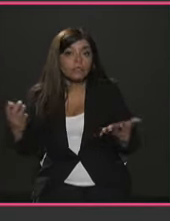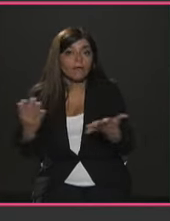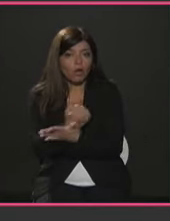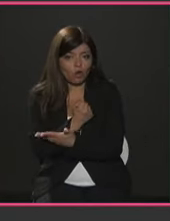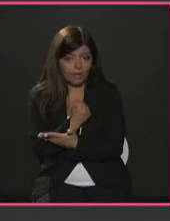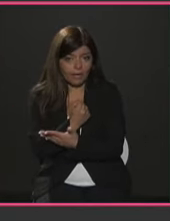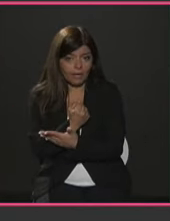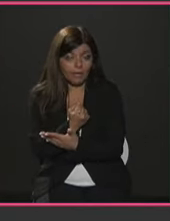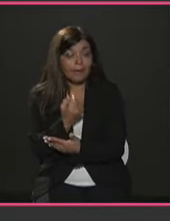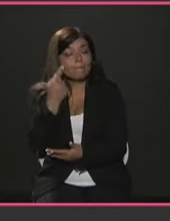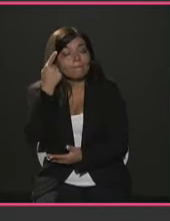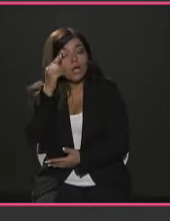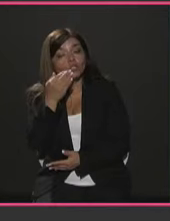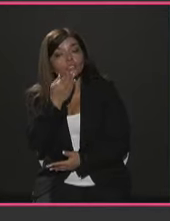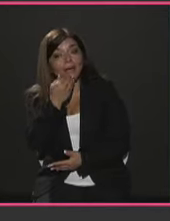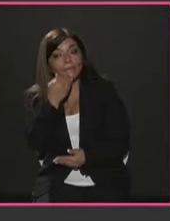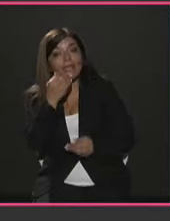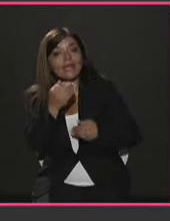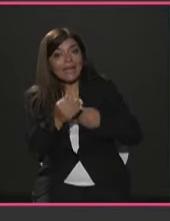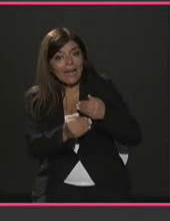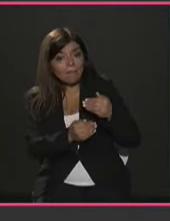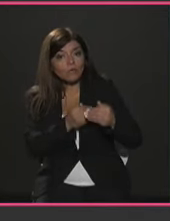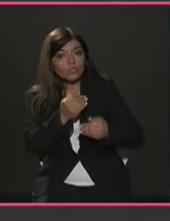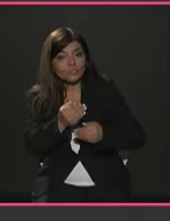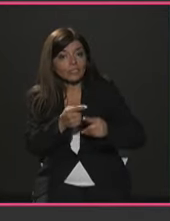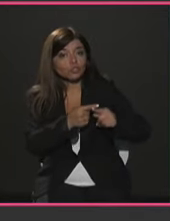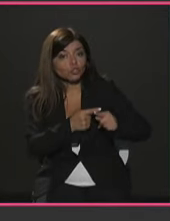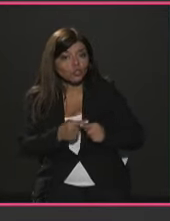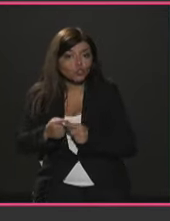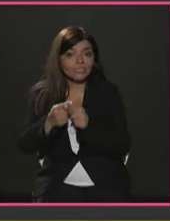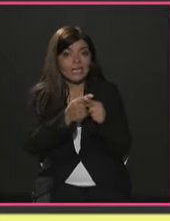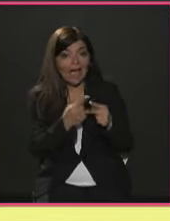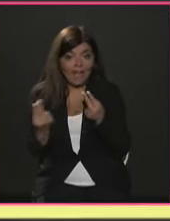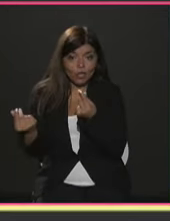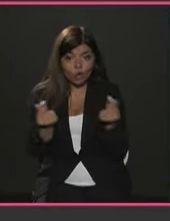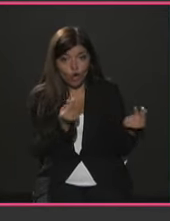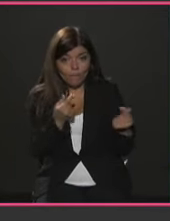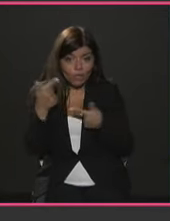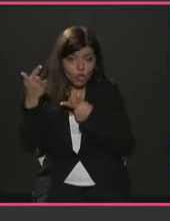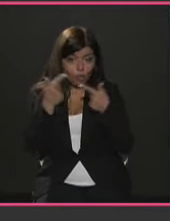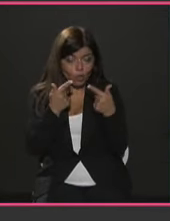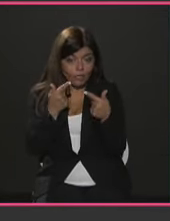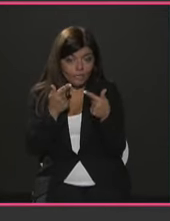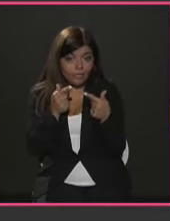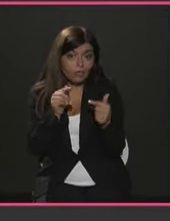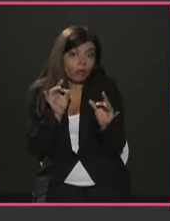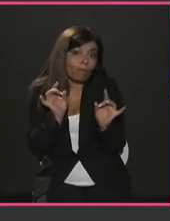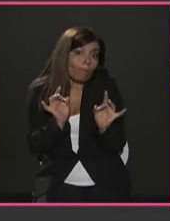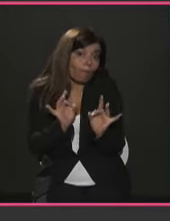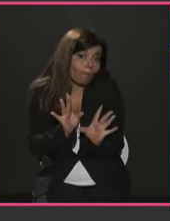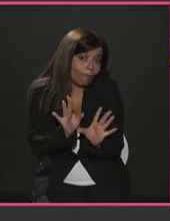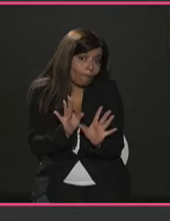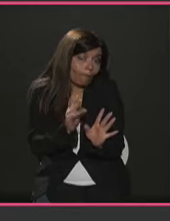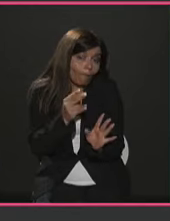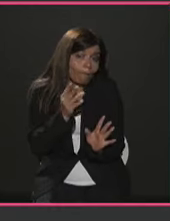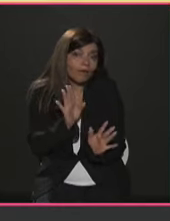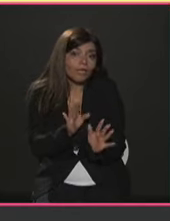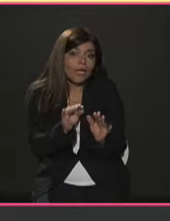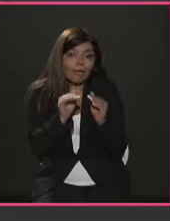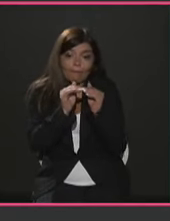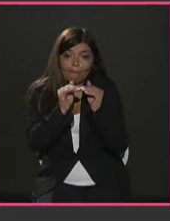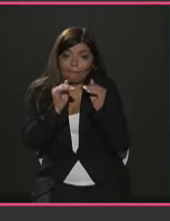ocurre es que el proceso social económico y político tiene su propia trayectoria y no es